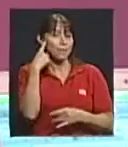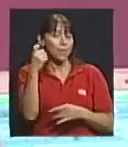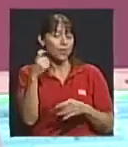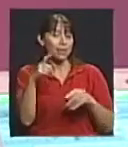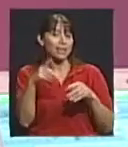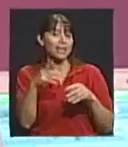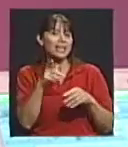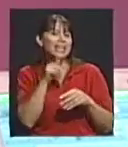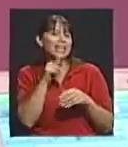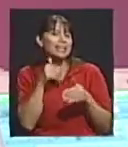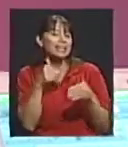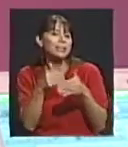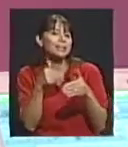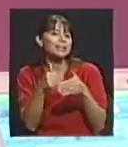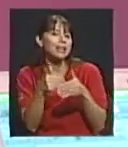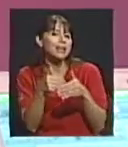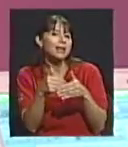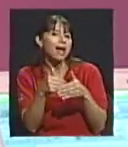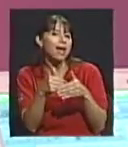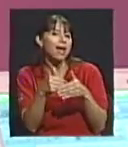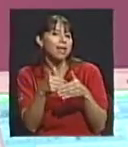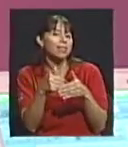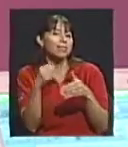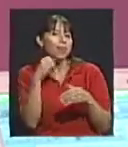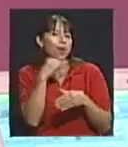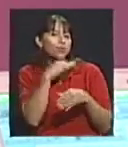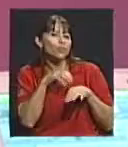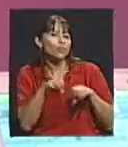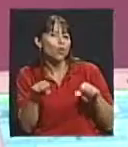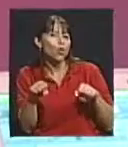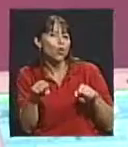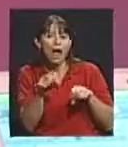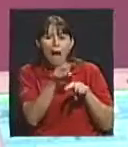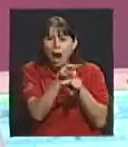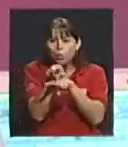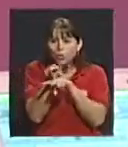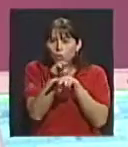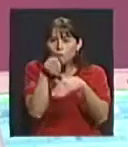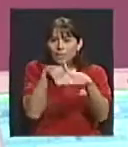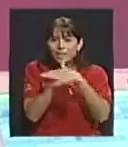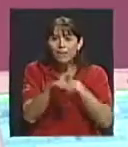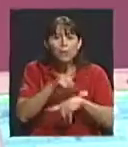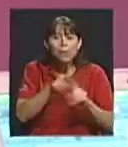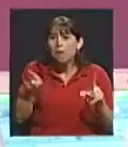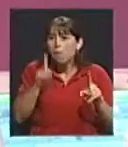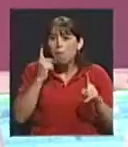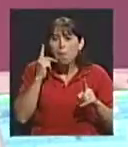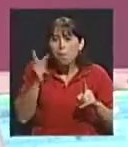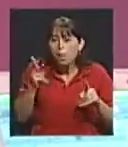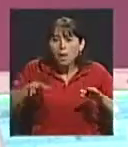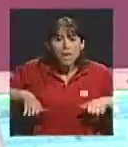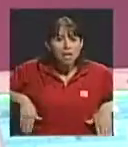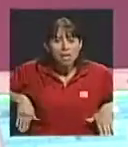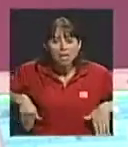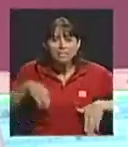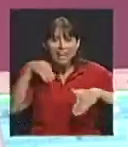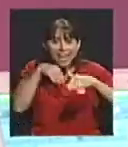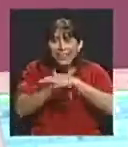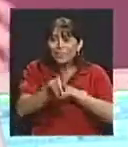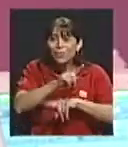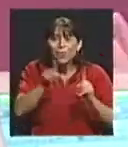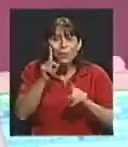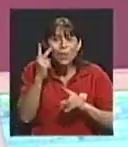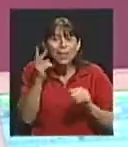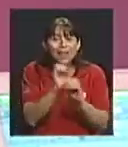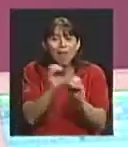relacionado con la corrupción es el auditor interno y sin embargo no los ven están adentro y no ven esos hechos son los periodistas los que